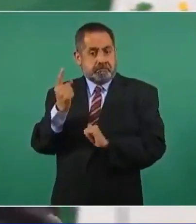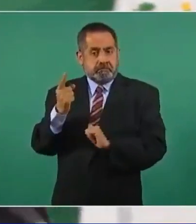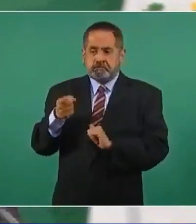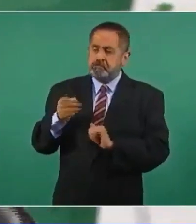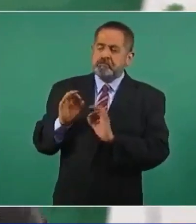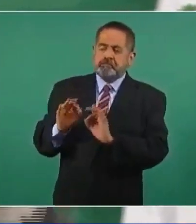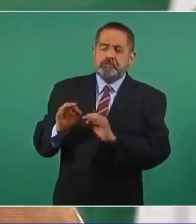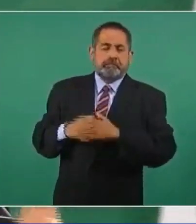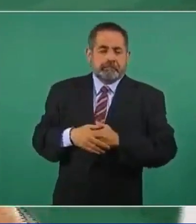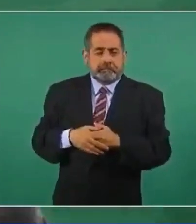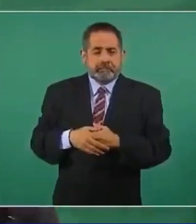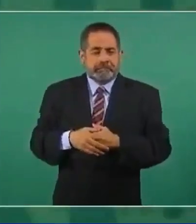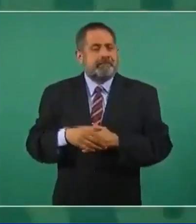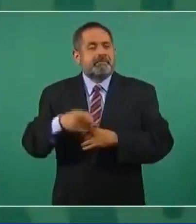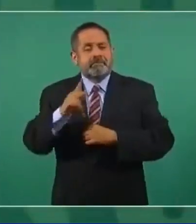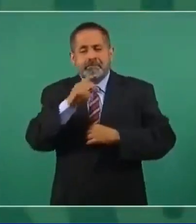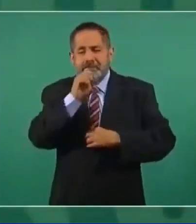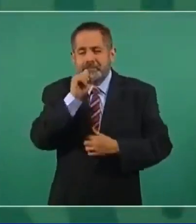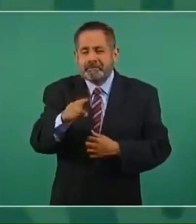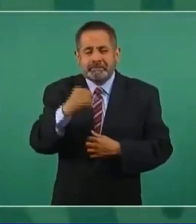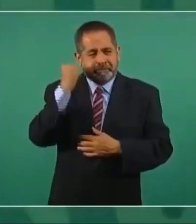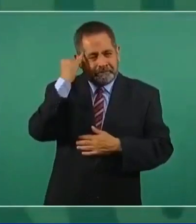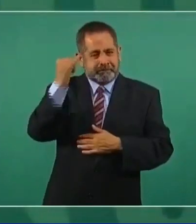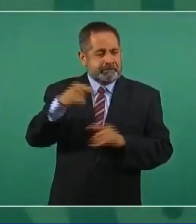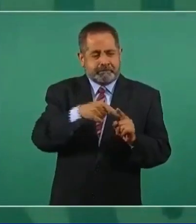y como continuó la misma política,